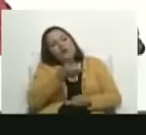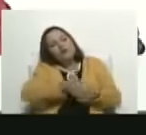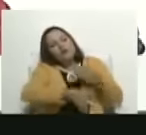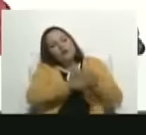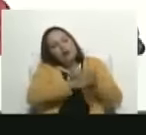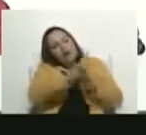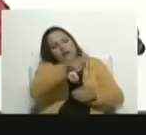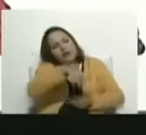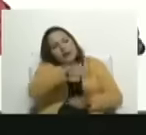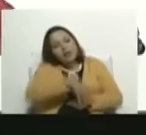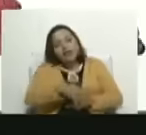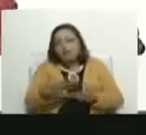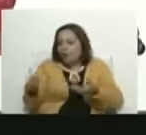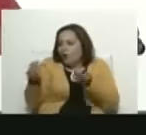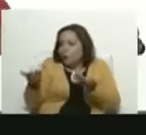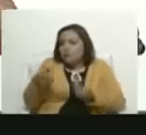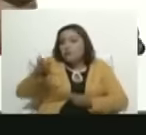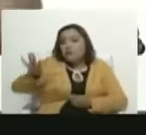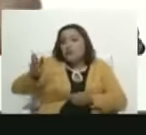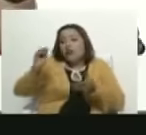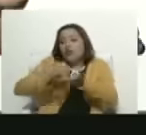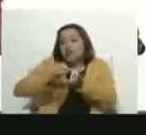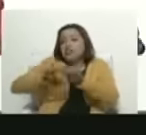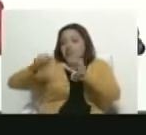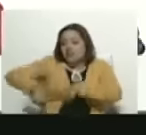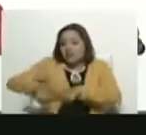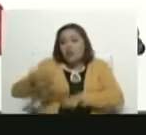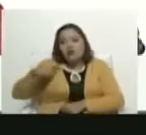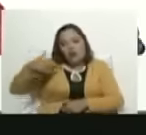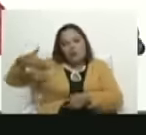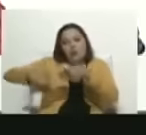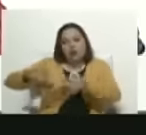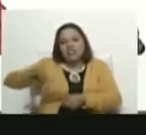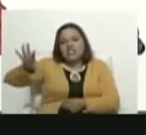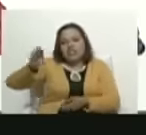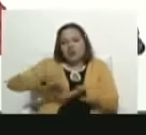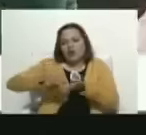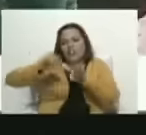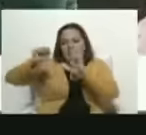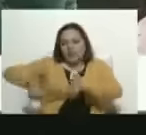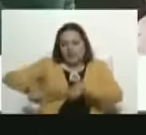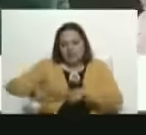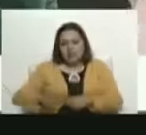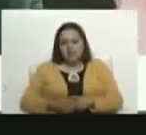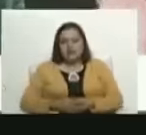pues? 5 veces sí. Yo voy a votar 5 veces sí.